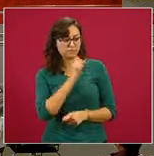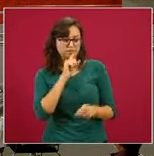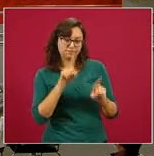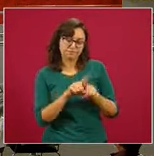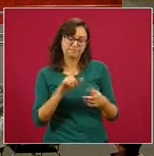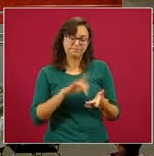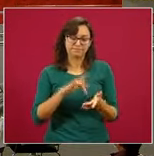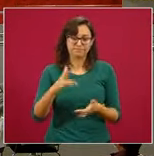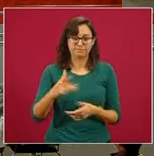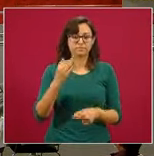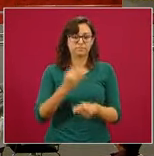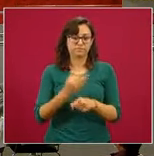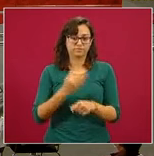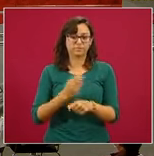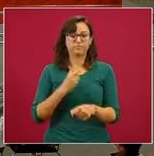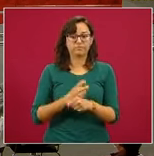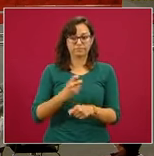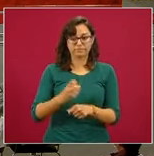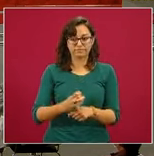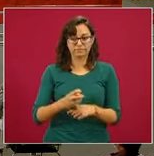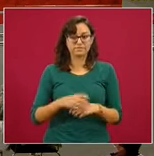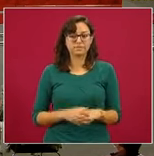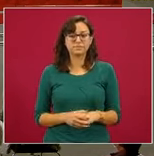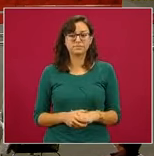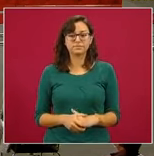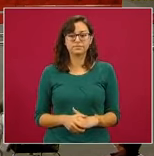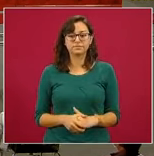invitación a esta ponencia. Muchas gracias.